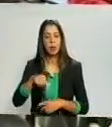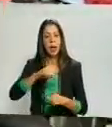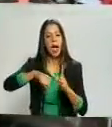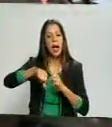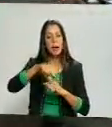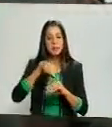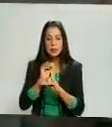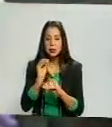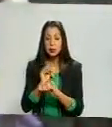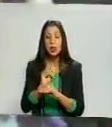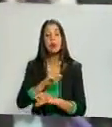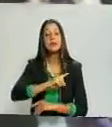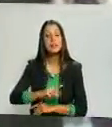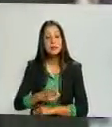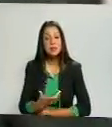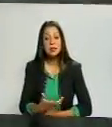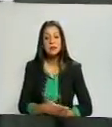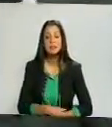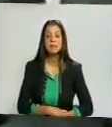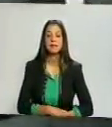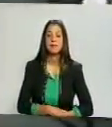ambientales.